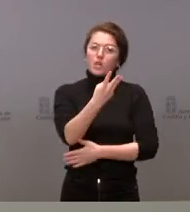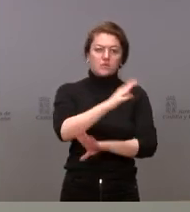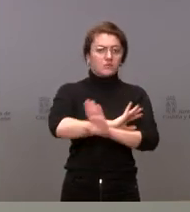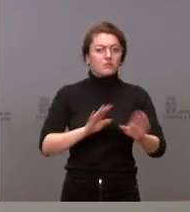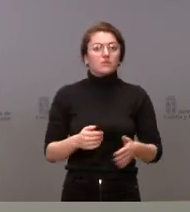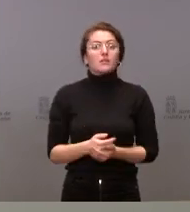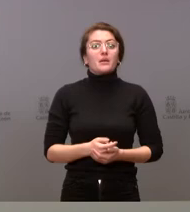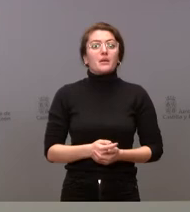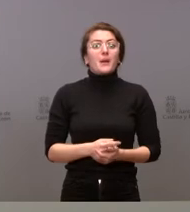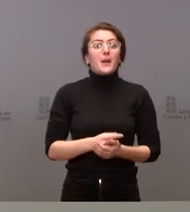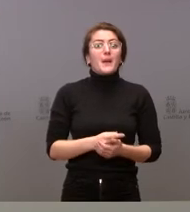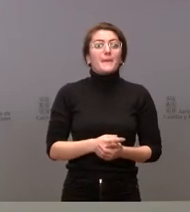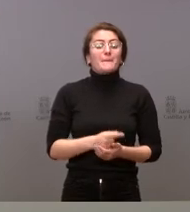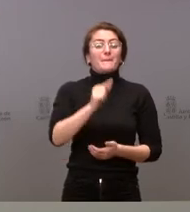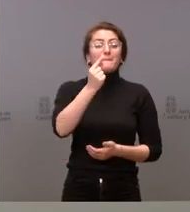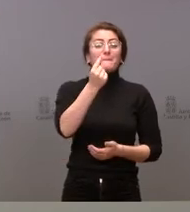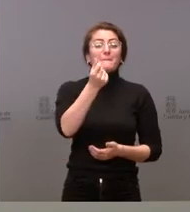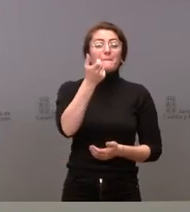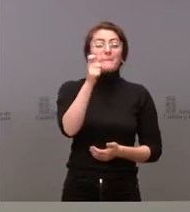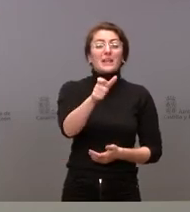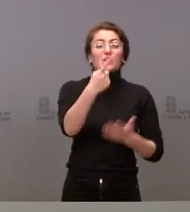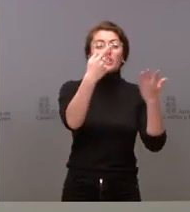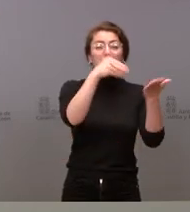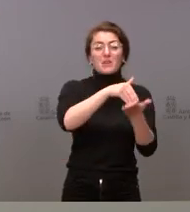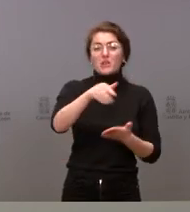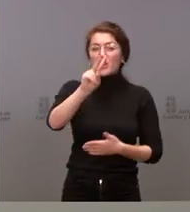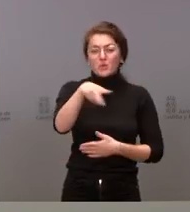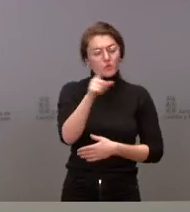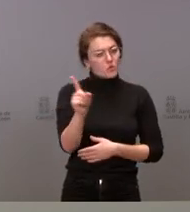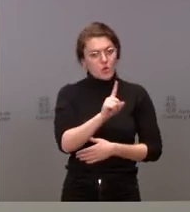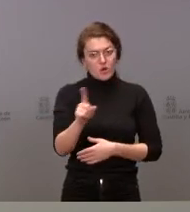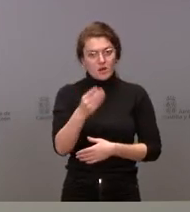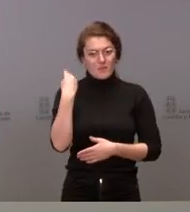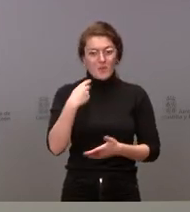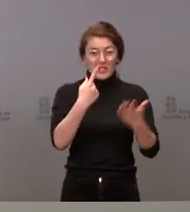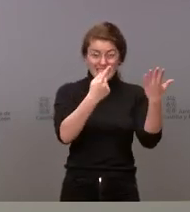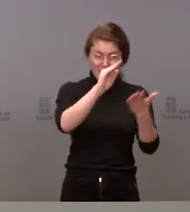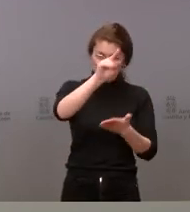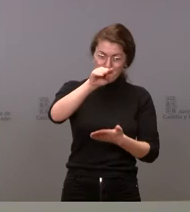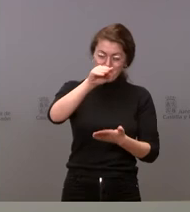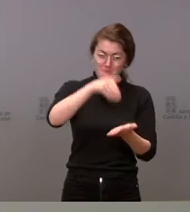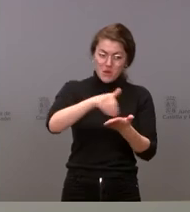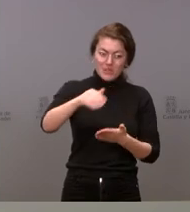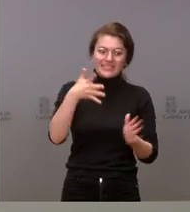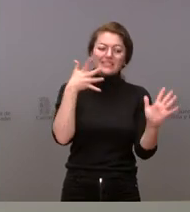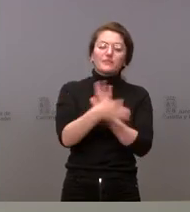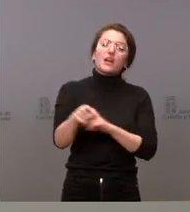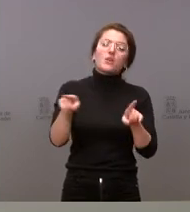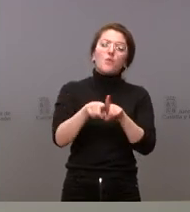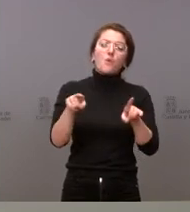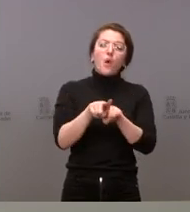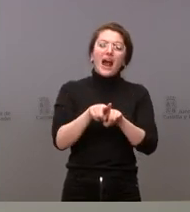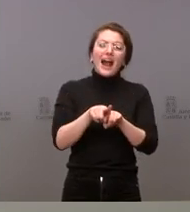precio no es de seis millones de euros seis millones de euros que figuran en el contrato es la reserva de crédito por tratarse de un proceso